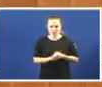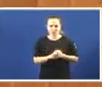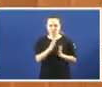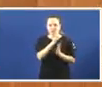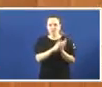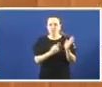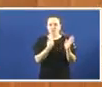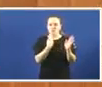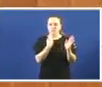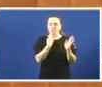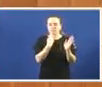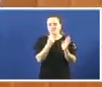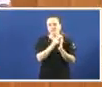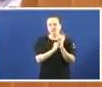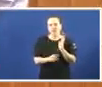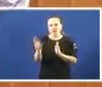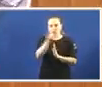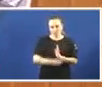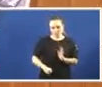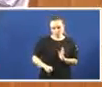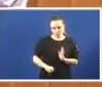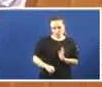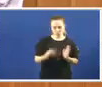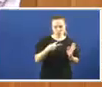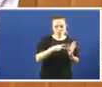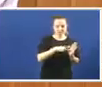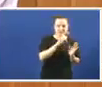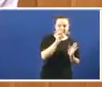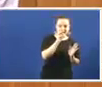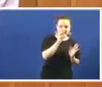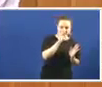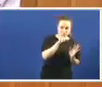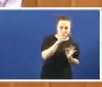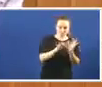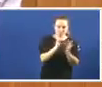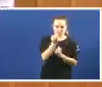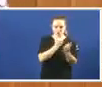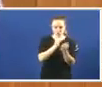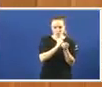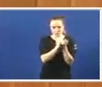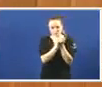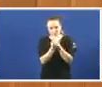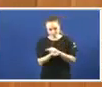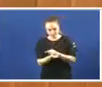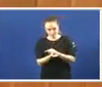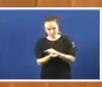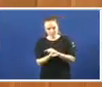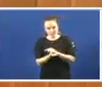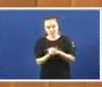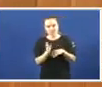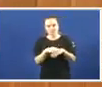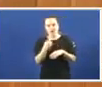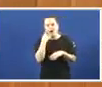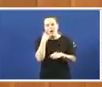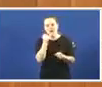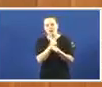calcula un índice de recuperación, no que di, dende o ano 2014, cando cambiou o ciclo económico, canto evolución o emprego no conxunto